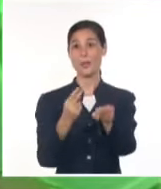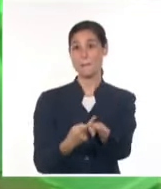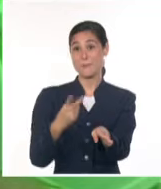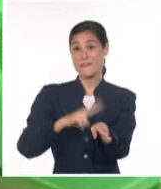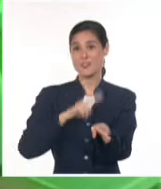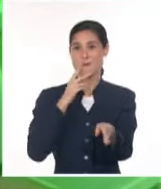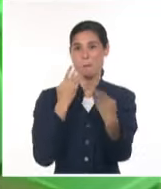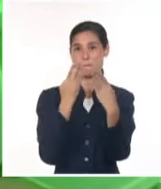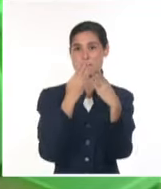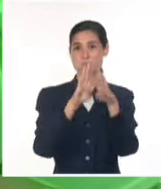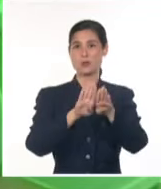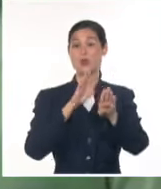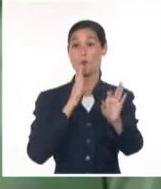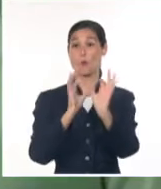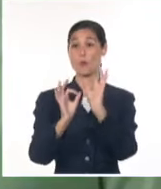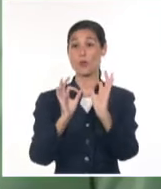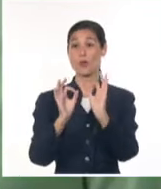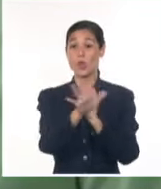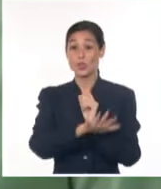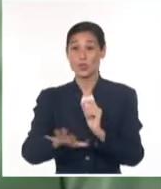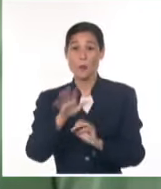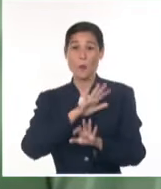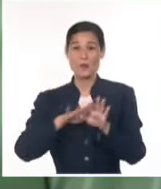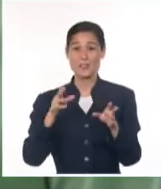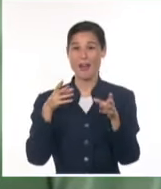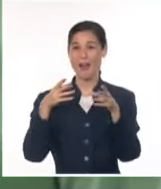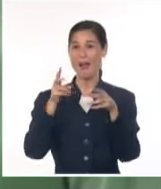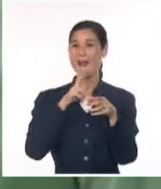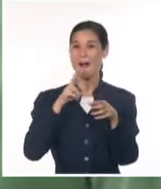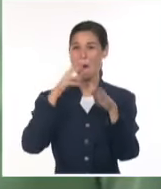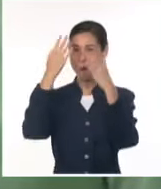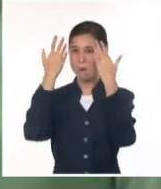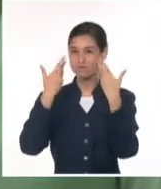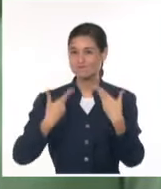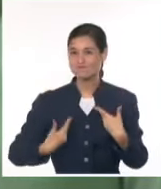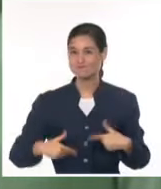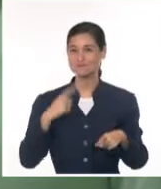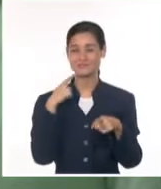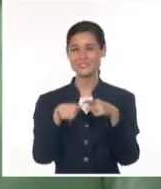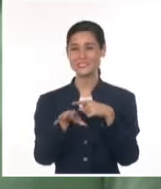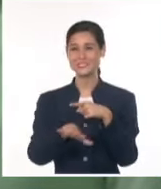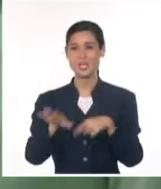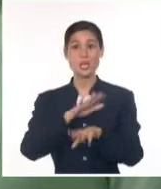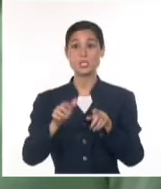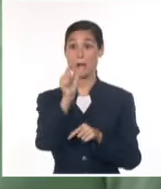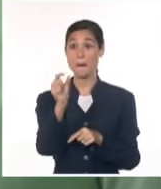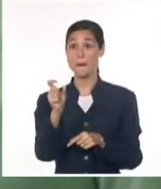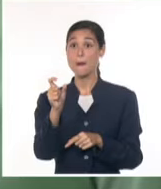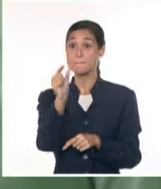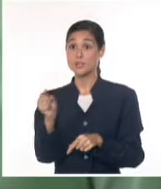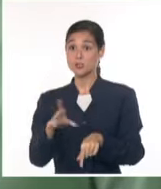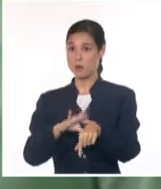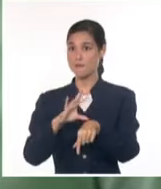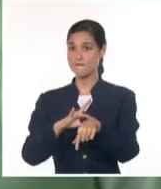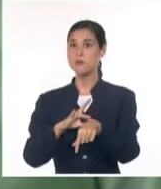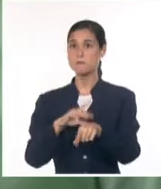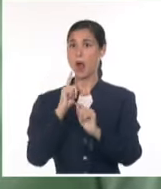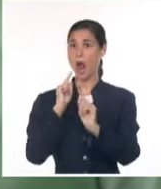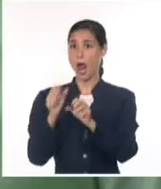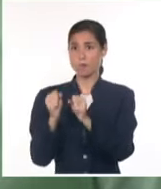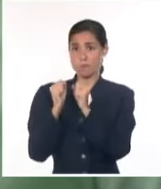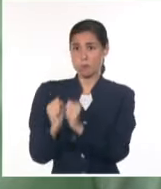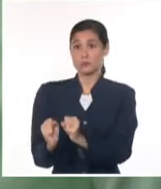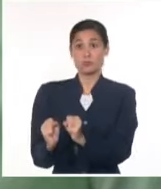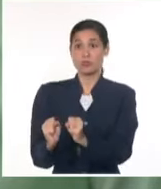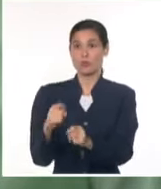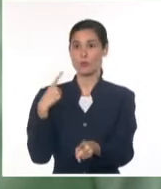cuando había caída de lluvia, todos mojados. Ya los pacientes del hospital estaban evacuados en el lobby con mucho